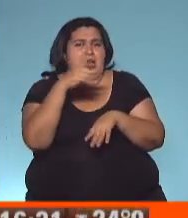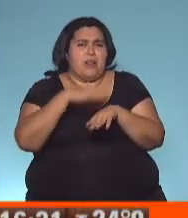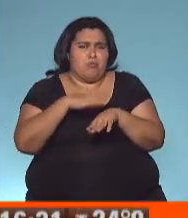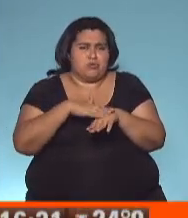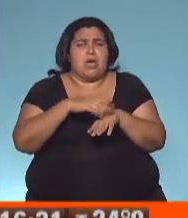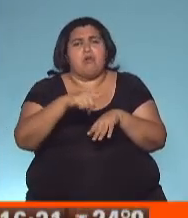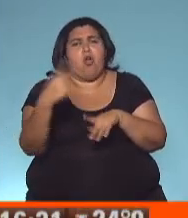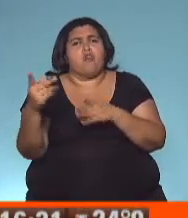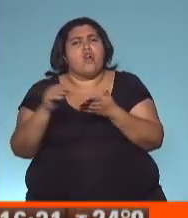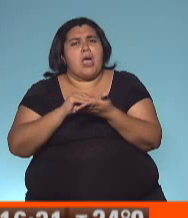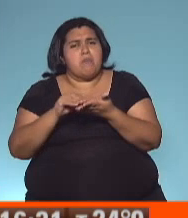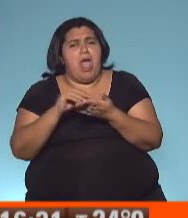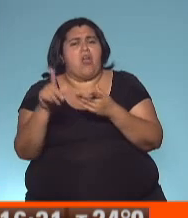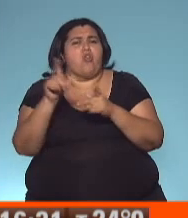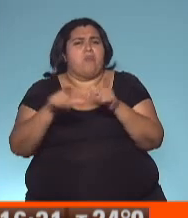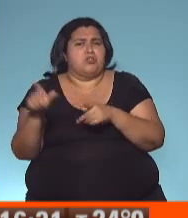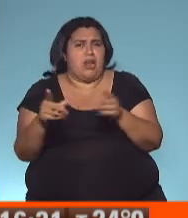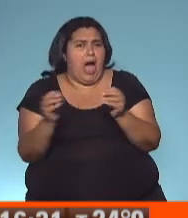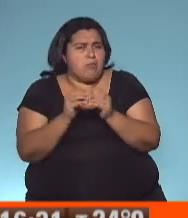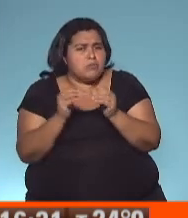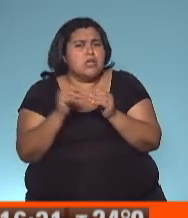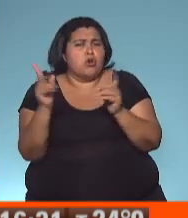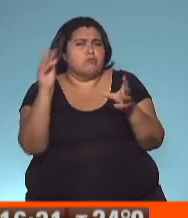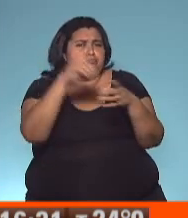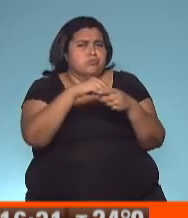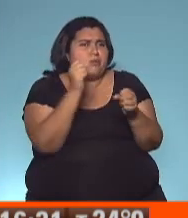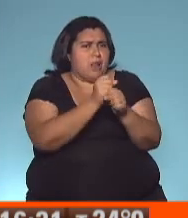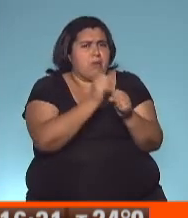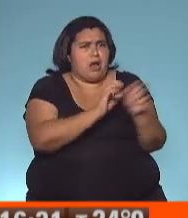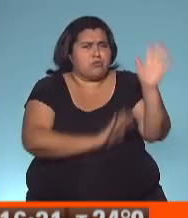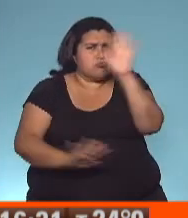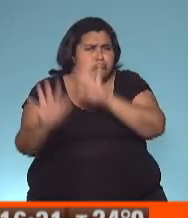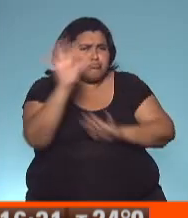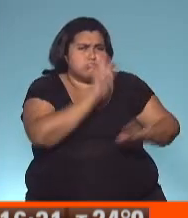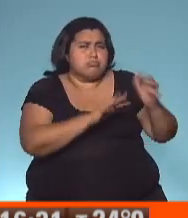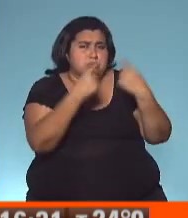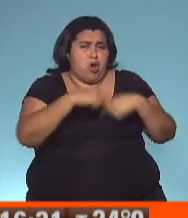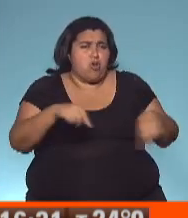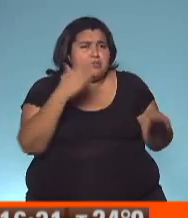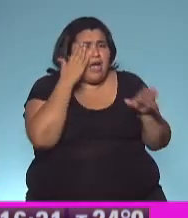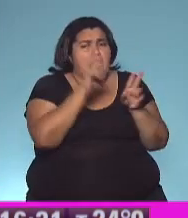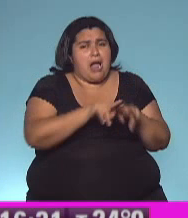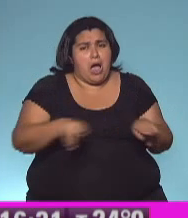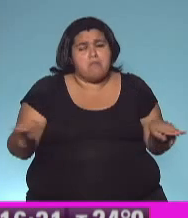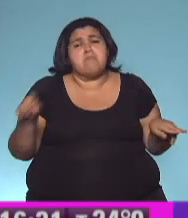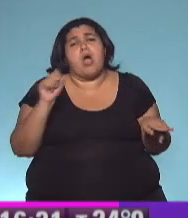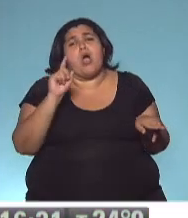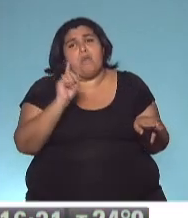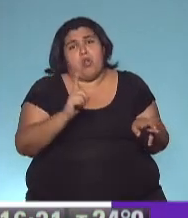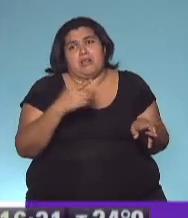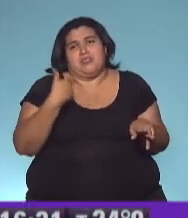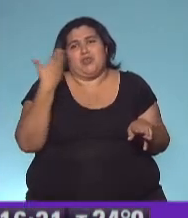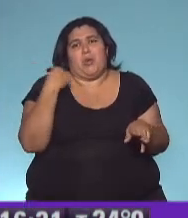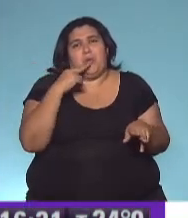serie de empleados de AFA y de amigos que están trabajando en armar las camas. por eso lo pusimos a disposición a partir del viernes,